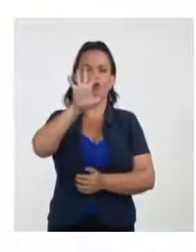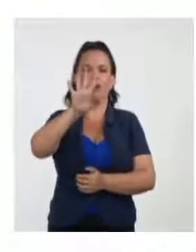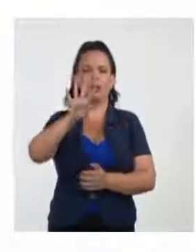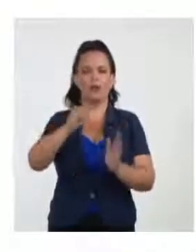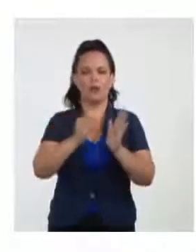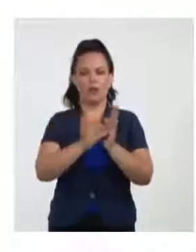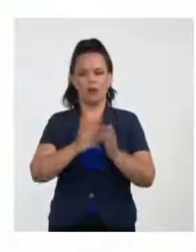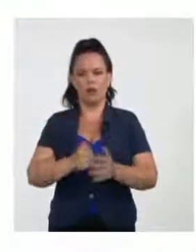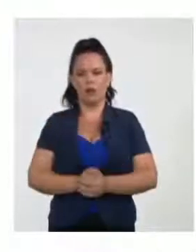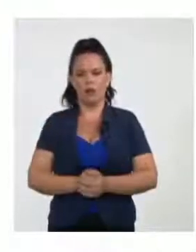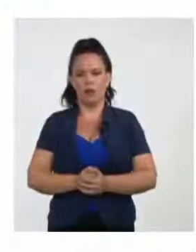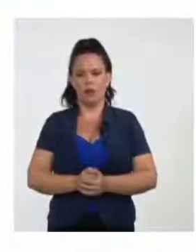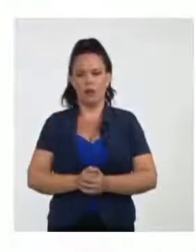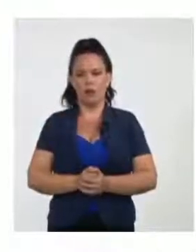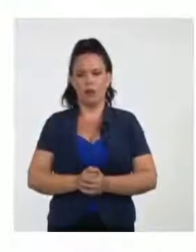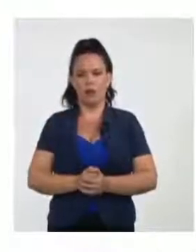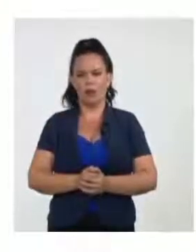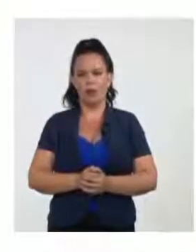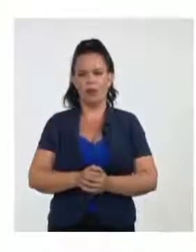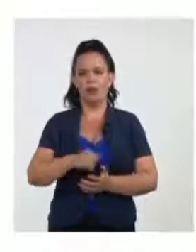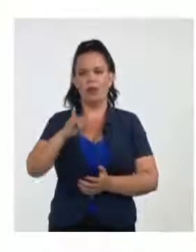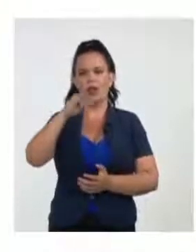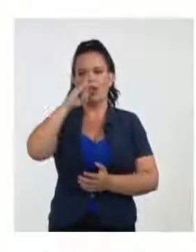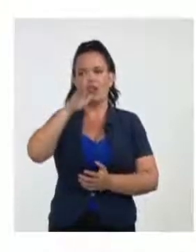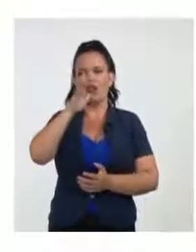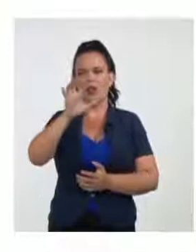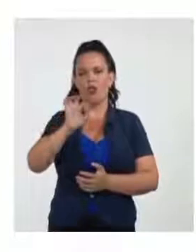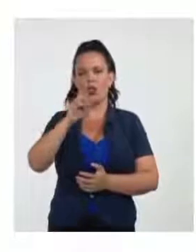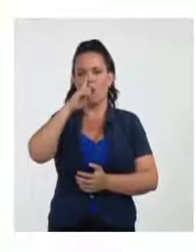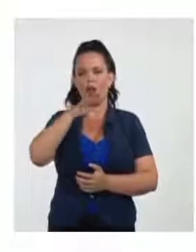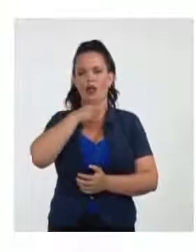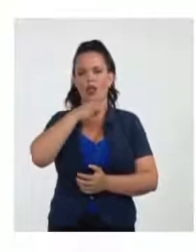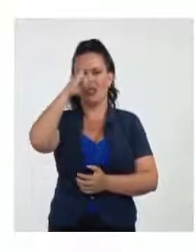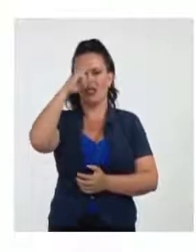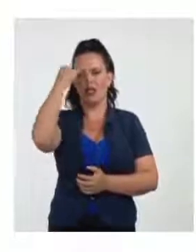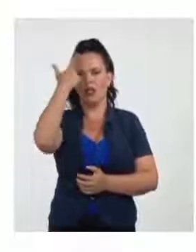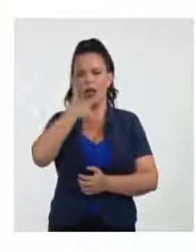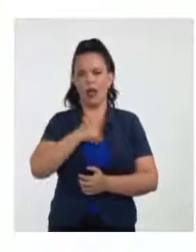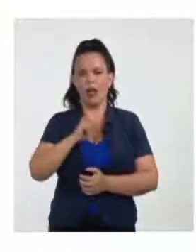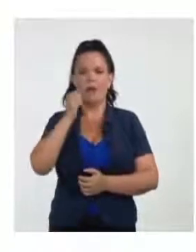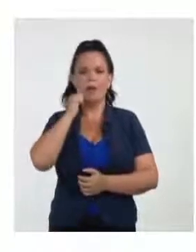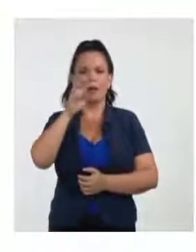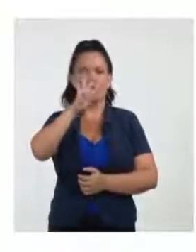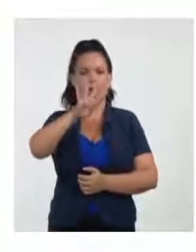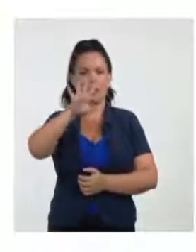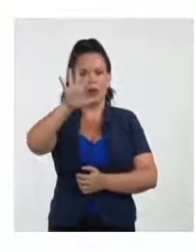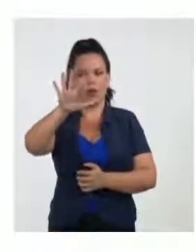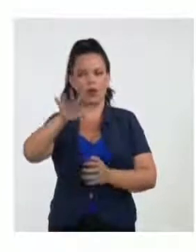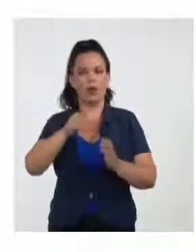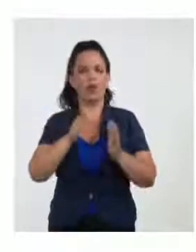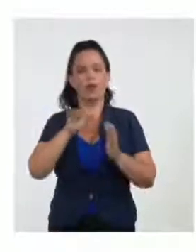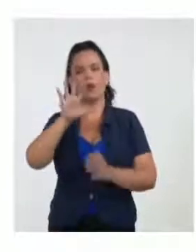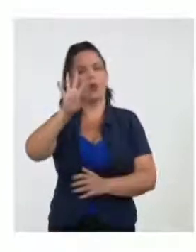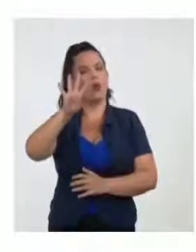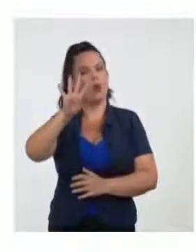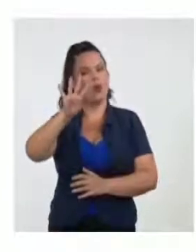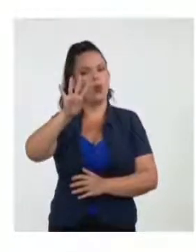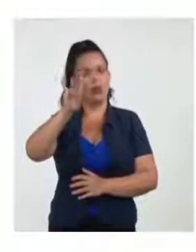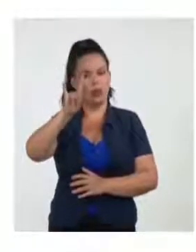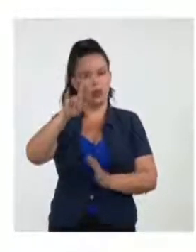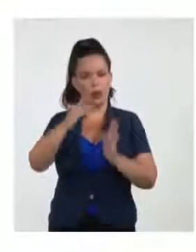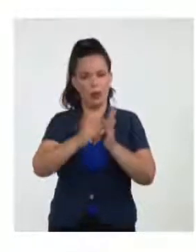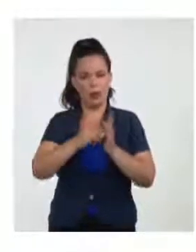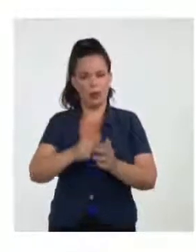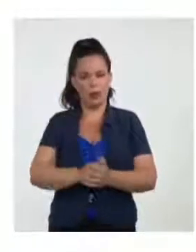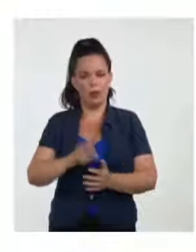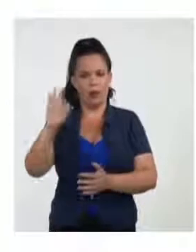Indonesia, que ha estado varios días en primer lugar con más de 49.000, y Francia, que también conocemos las medidas, las acciones